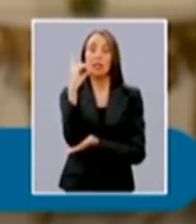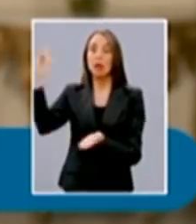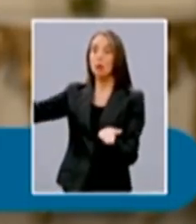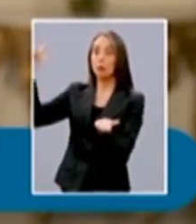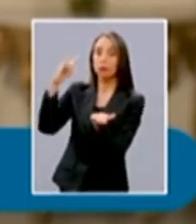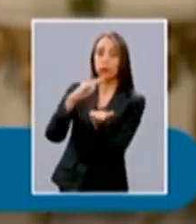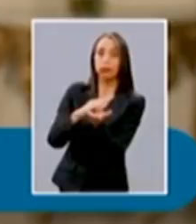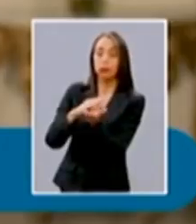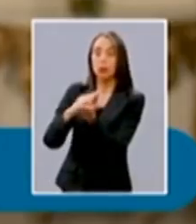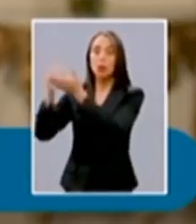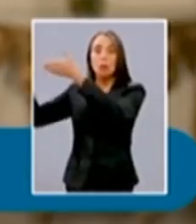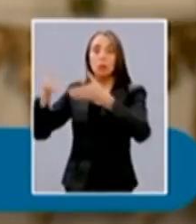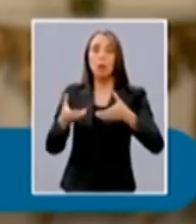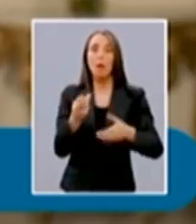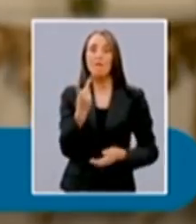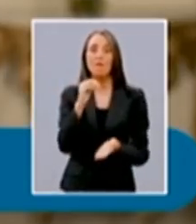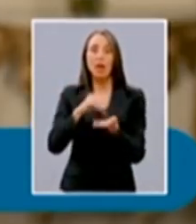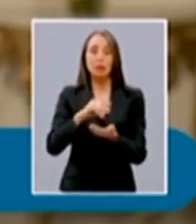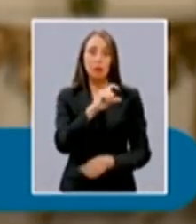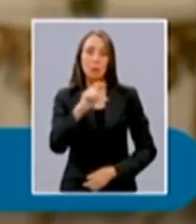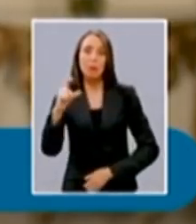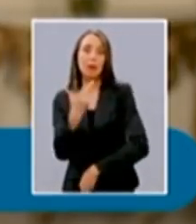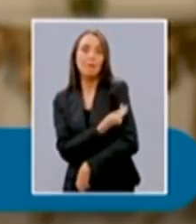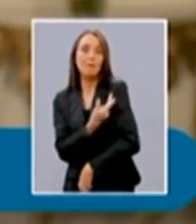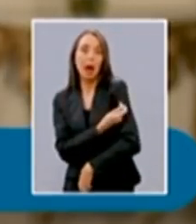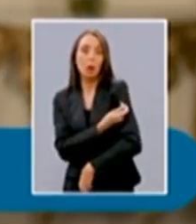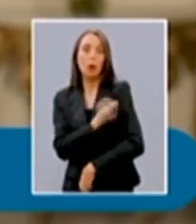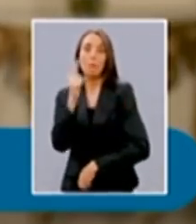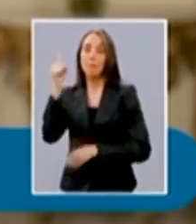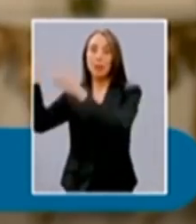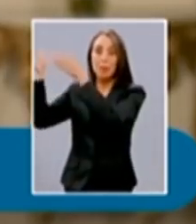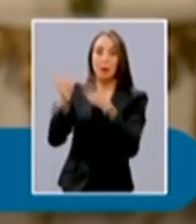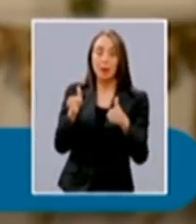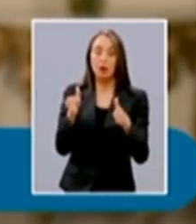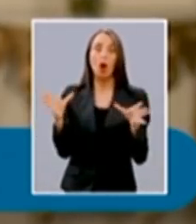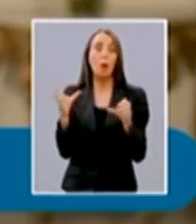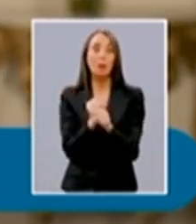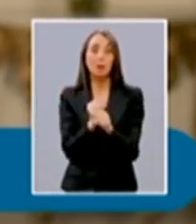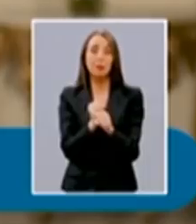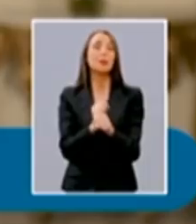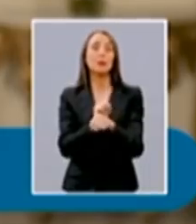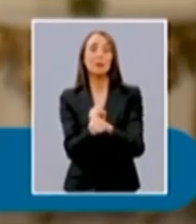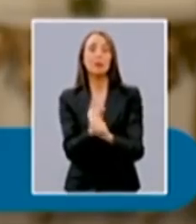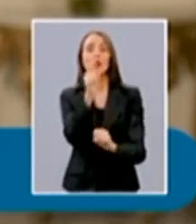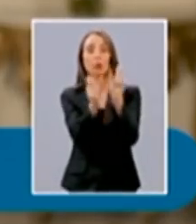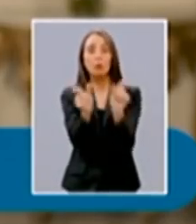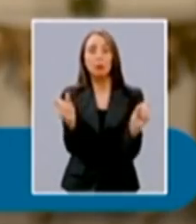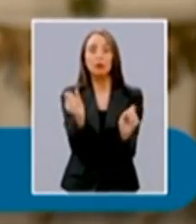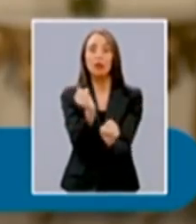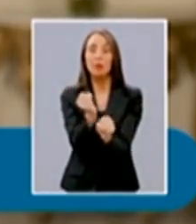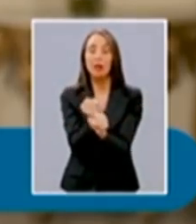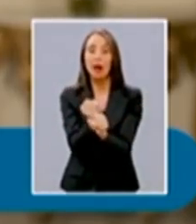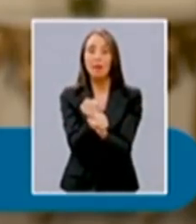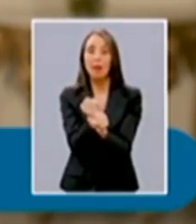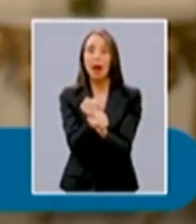el avión con las primeras 20.000 dosis de vacuna, lo que nos permitirá empezar a vacunar de inmediato a todas las personas que trabajan